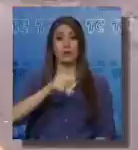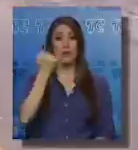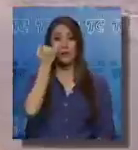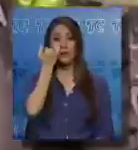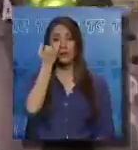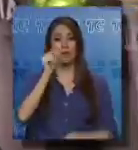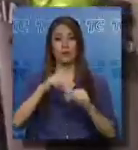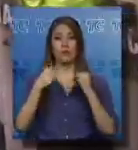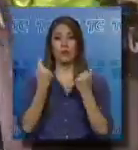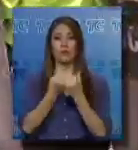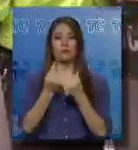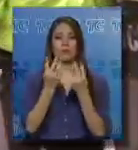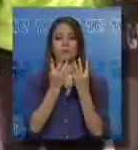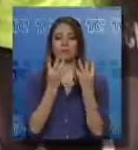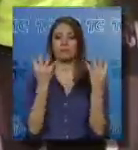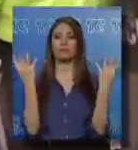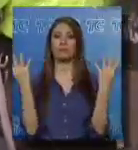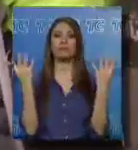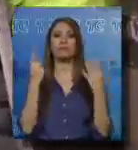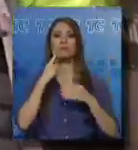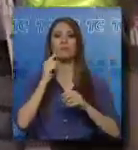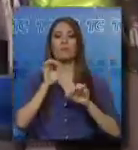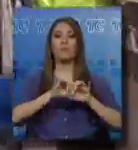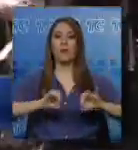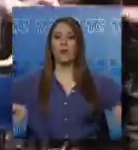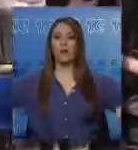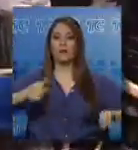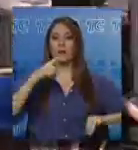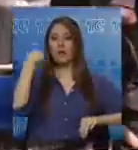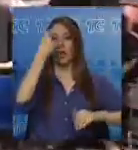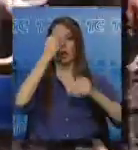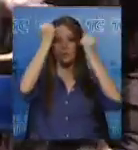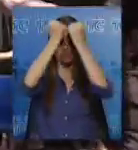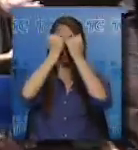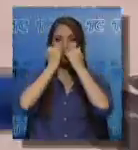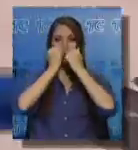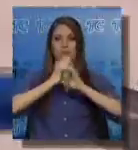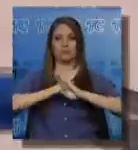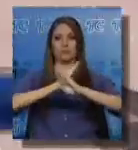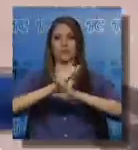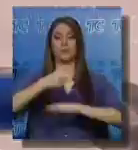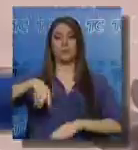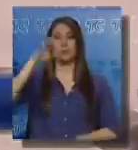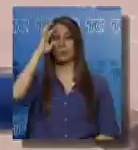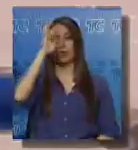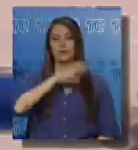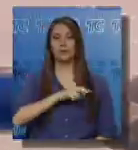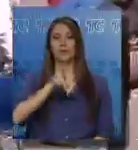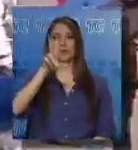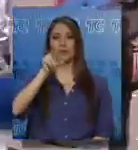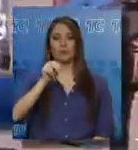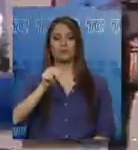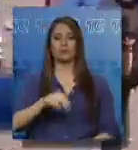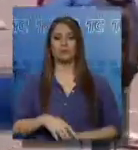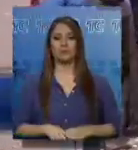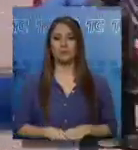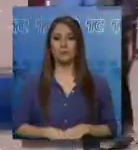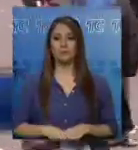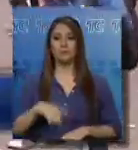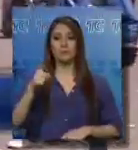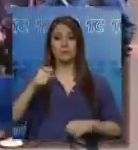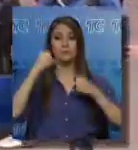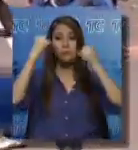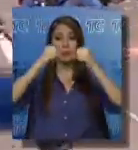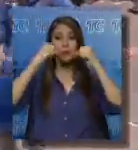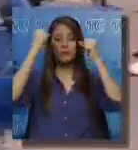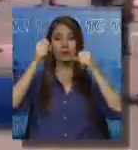una barrera humana con palos. Algunos, con rostros ocultos, trataron de impedir el trabajo policial. Los protestantes